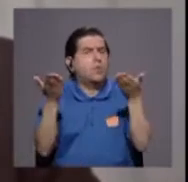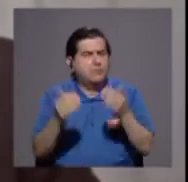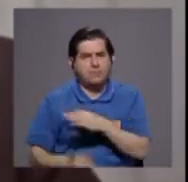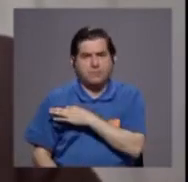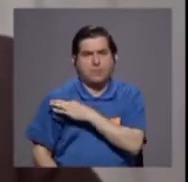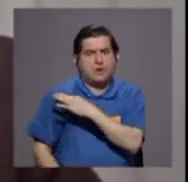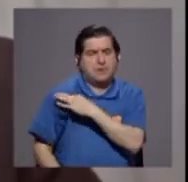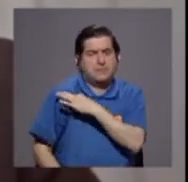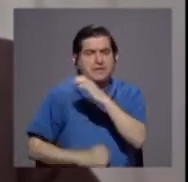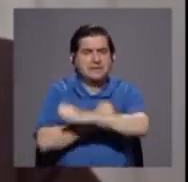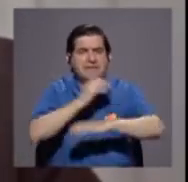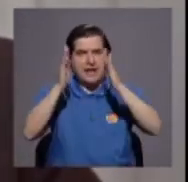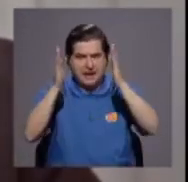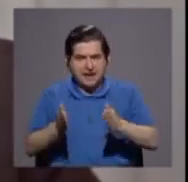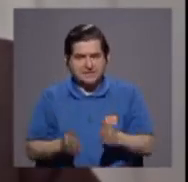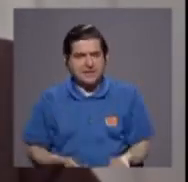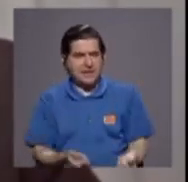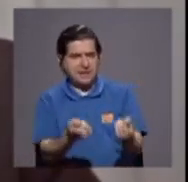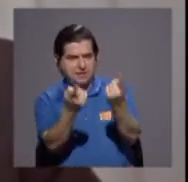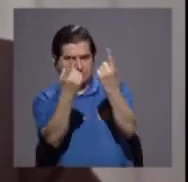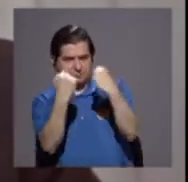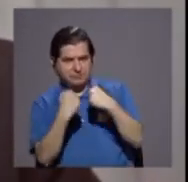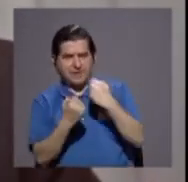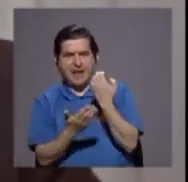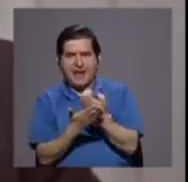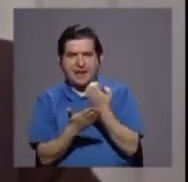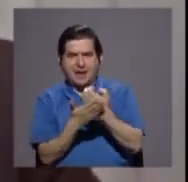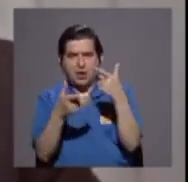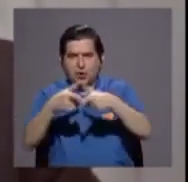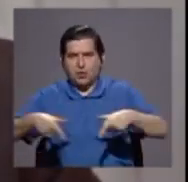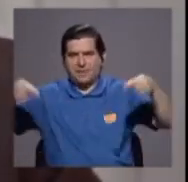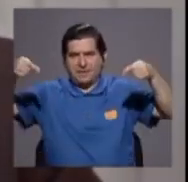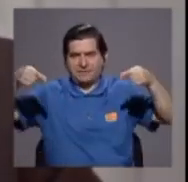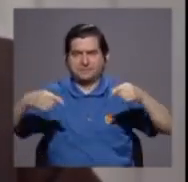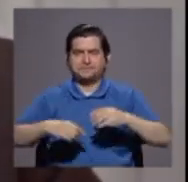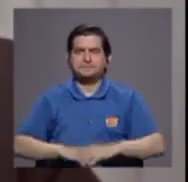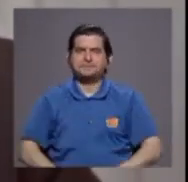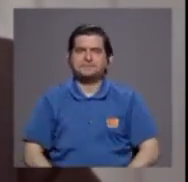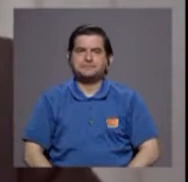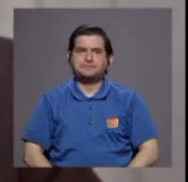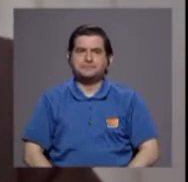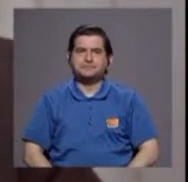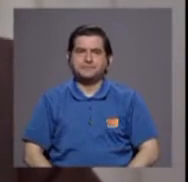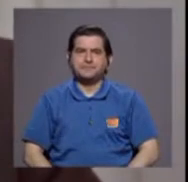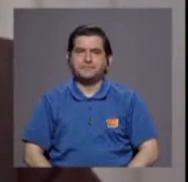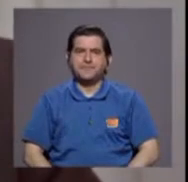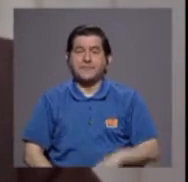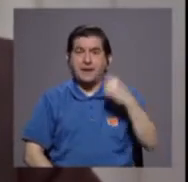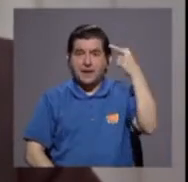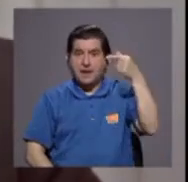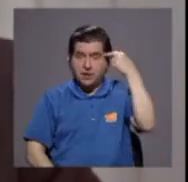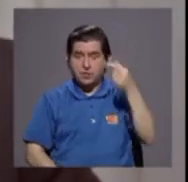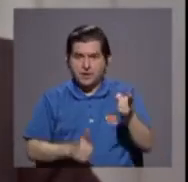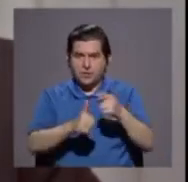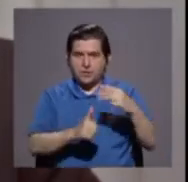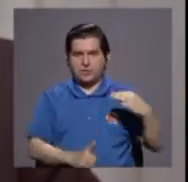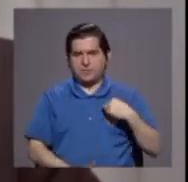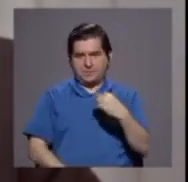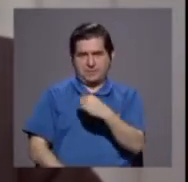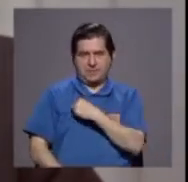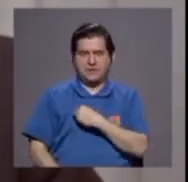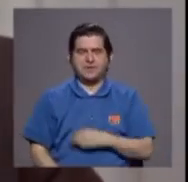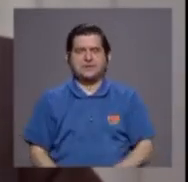invitando extranjeros a formar parte de la economía japonesa. Durante el gobierno del primer ministro